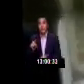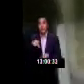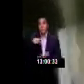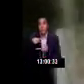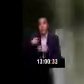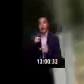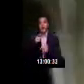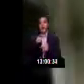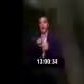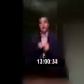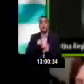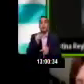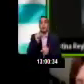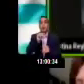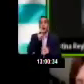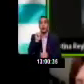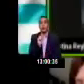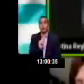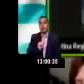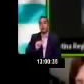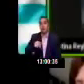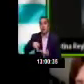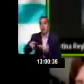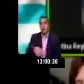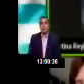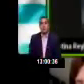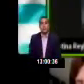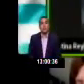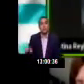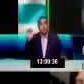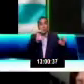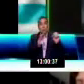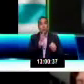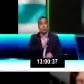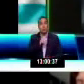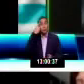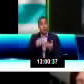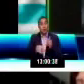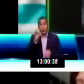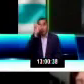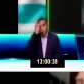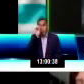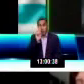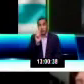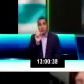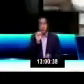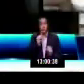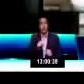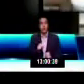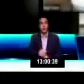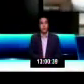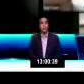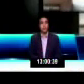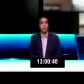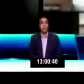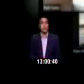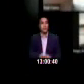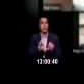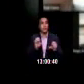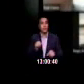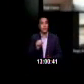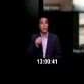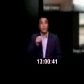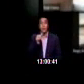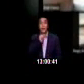se le consultó además posibilidad una evaluación técnica para que los hospitales puedan ser posesionado nunca la posición es